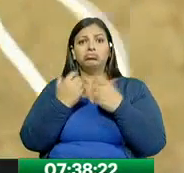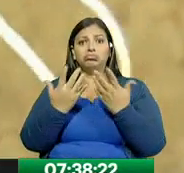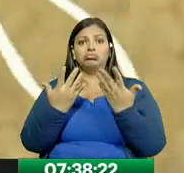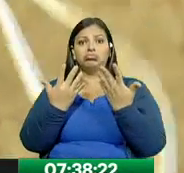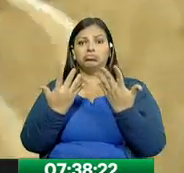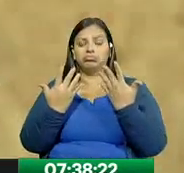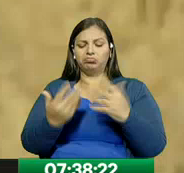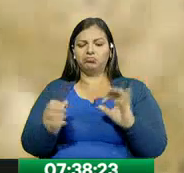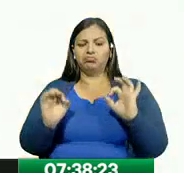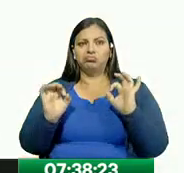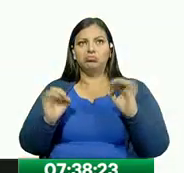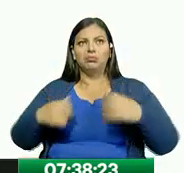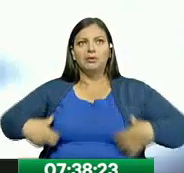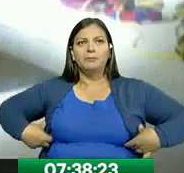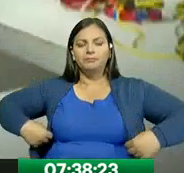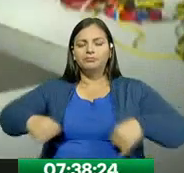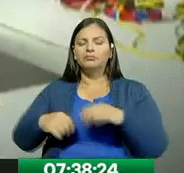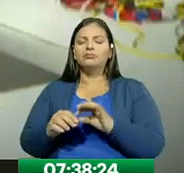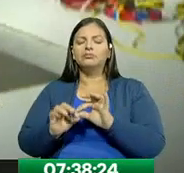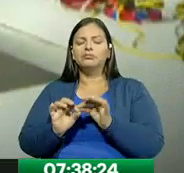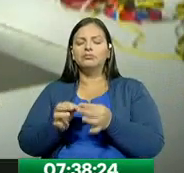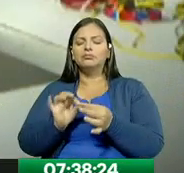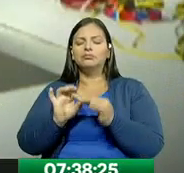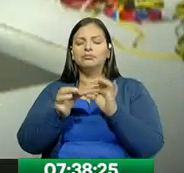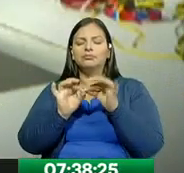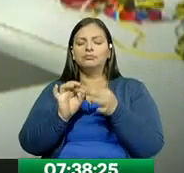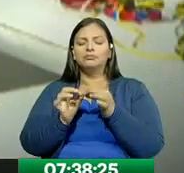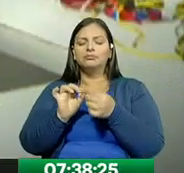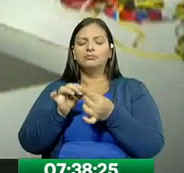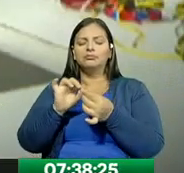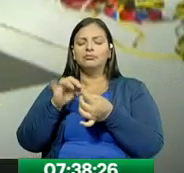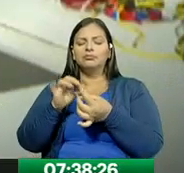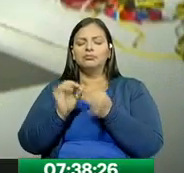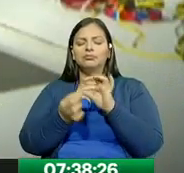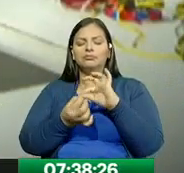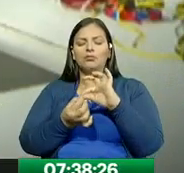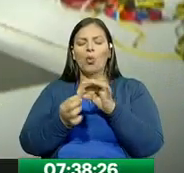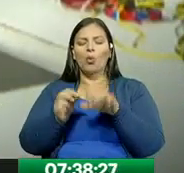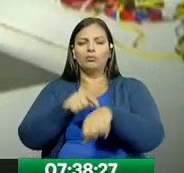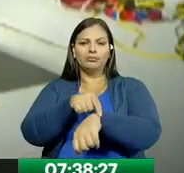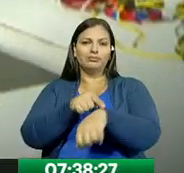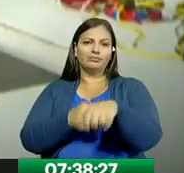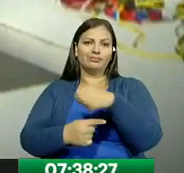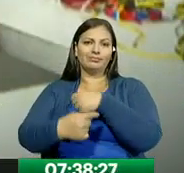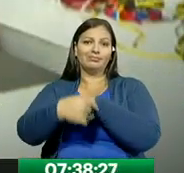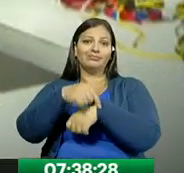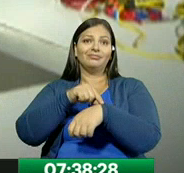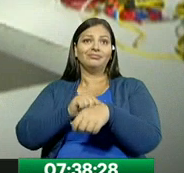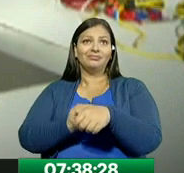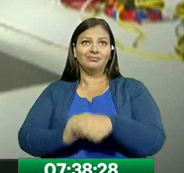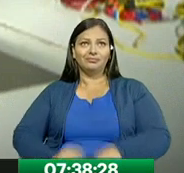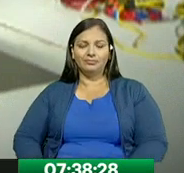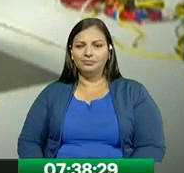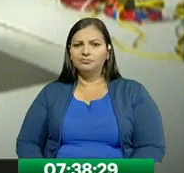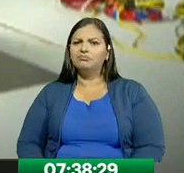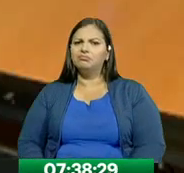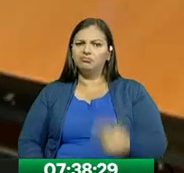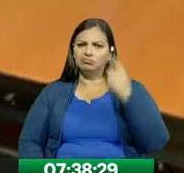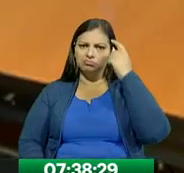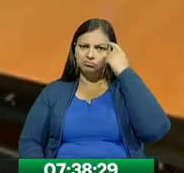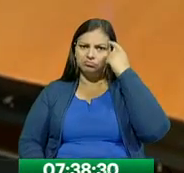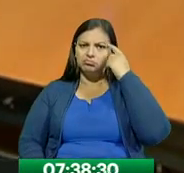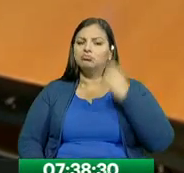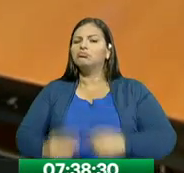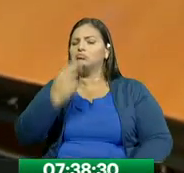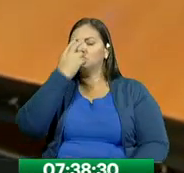producto bastante novedoso y mucho más cuando una persona con discapacidad visual, en este caso, lo está elaborando. Y